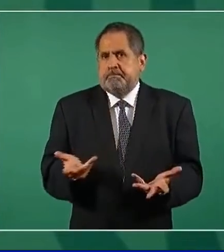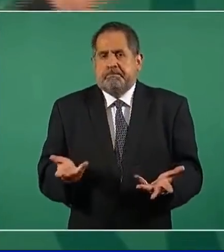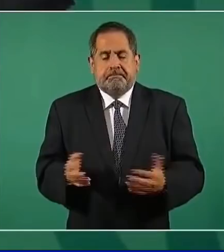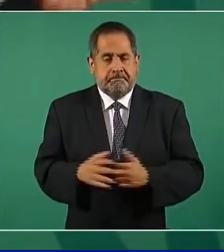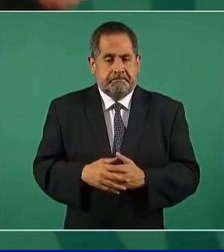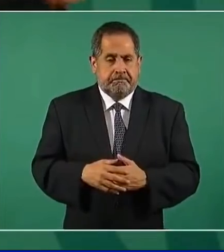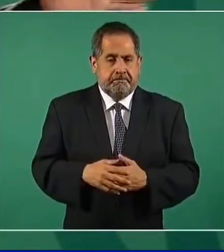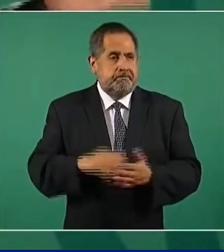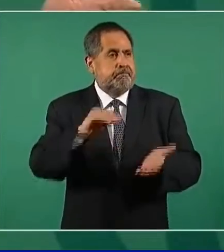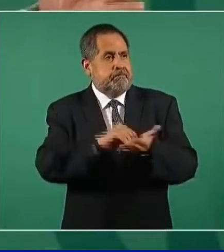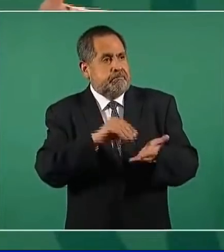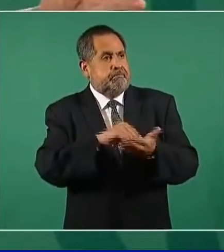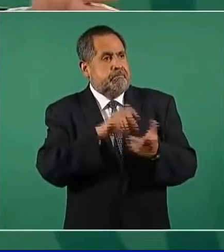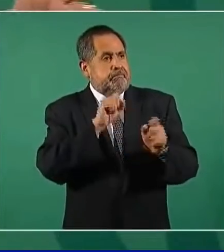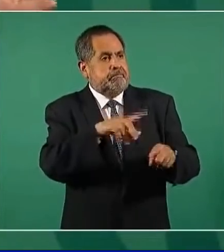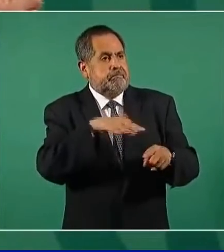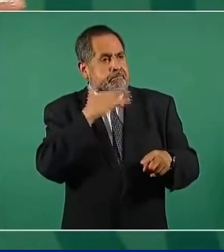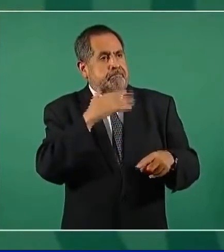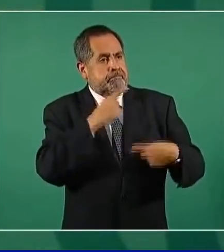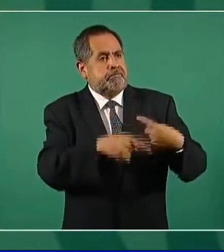si se sigue con lo mismo,